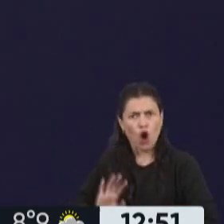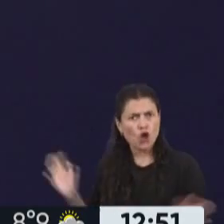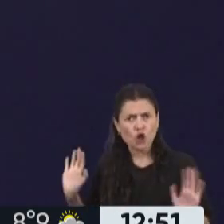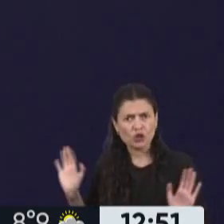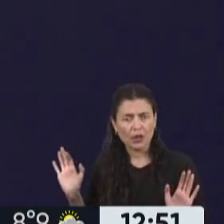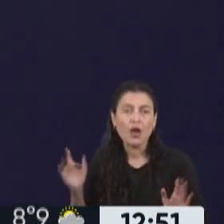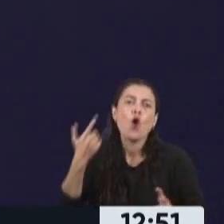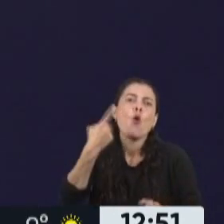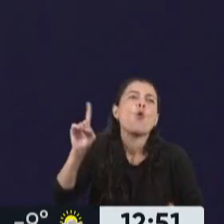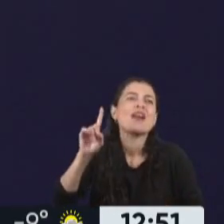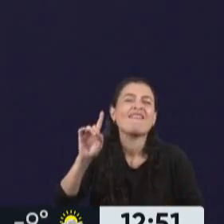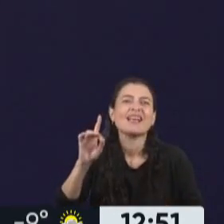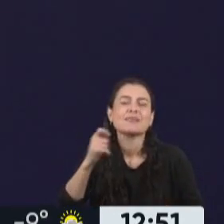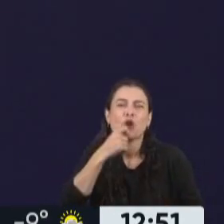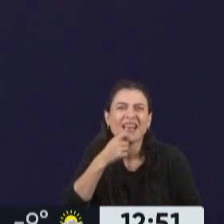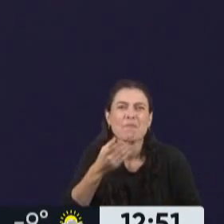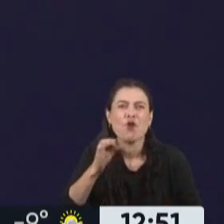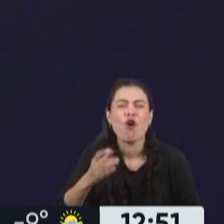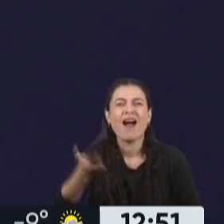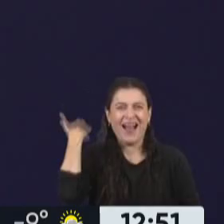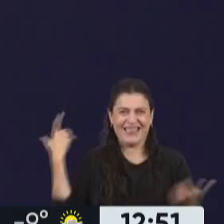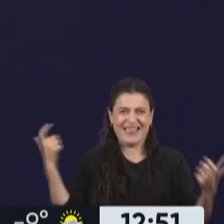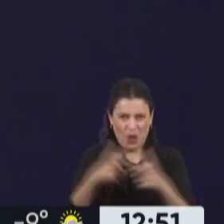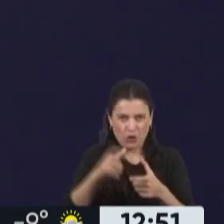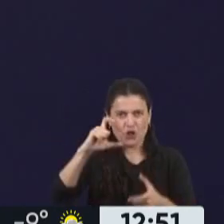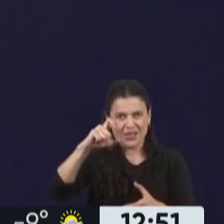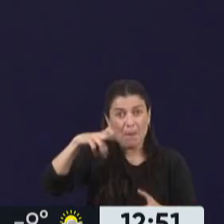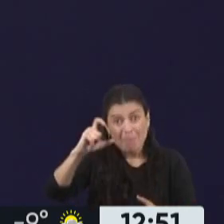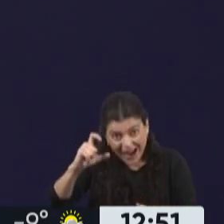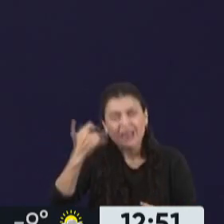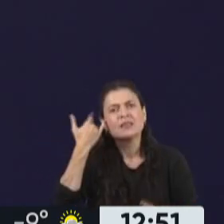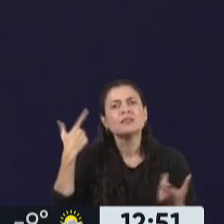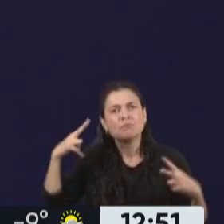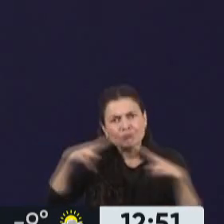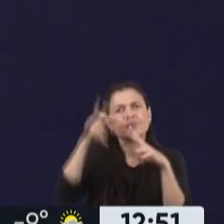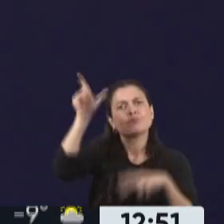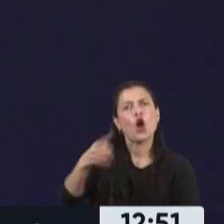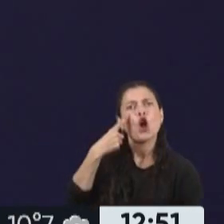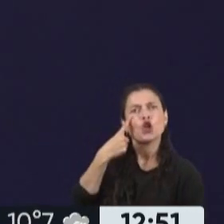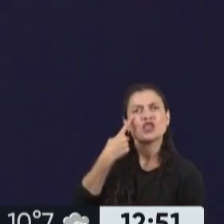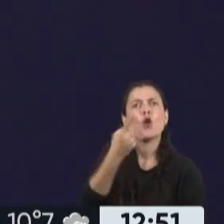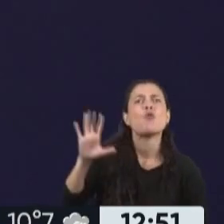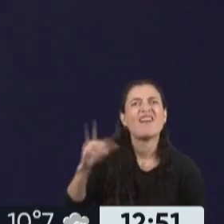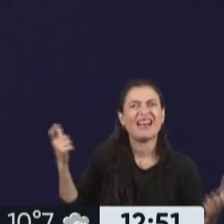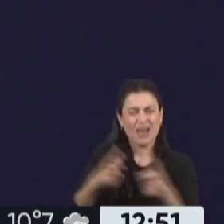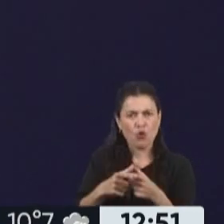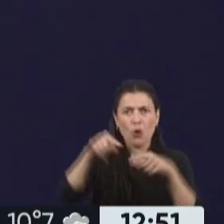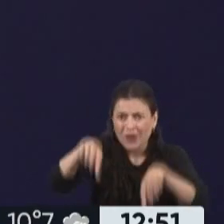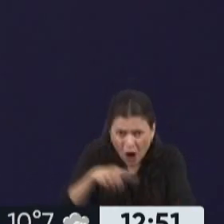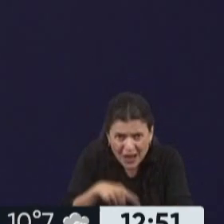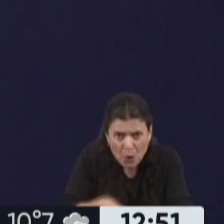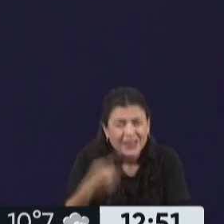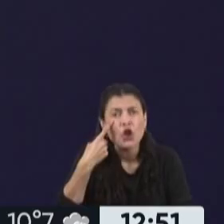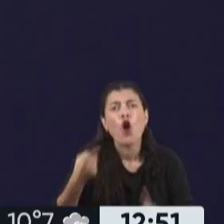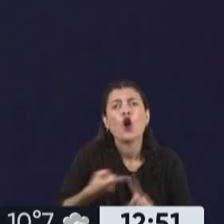episodios fortuitos como puede ser la CIPAC, descendió del avión únicamente con lo que se denomina con lo que